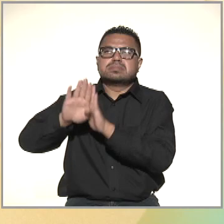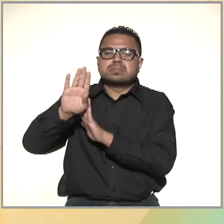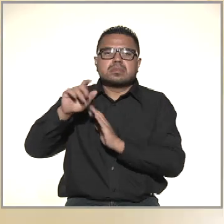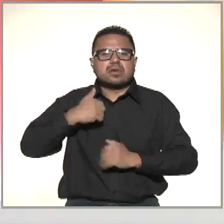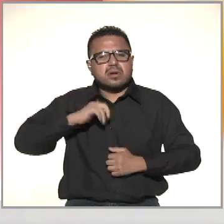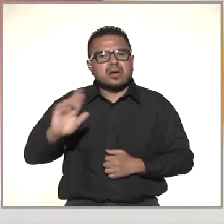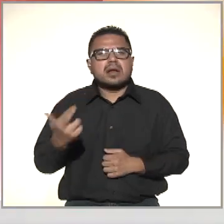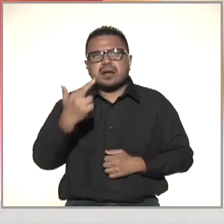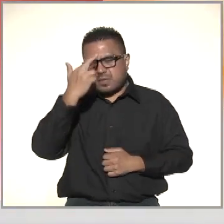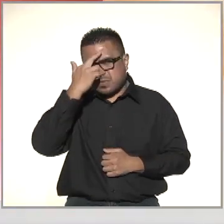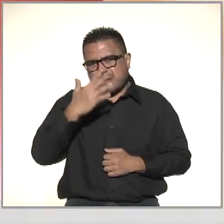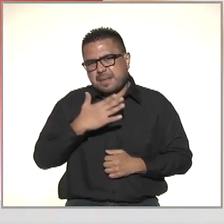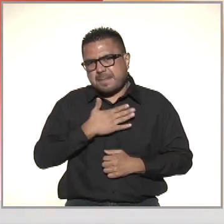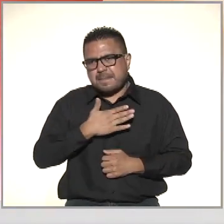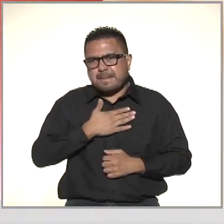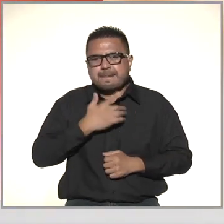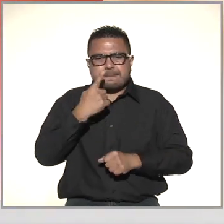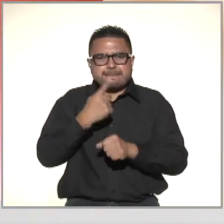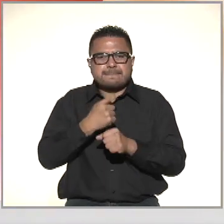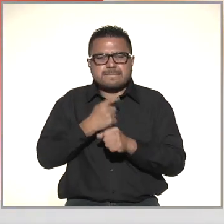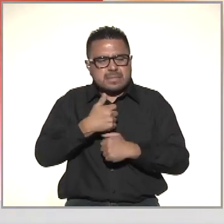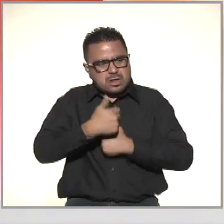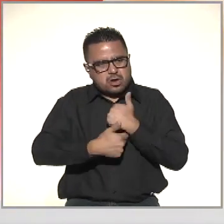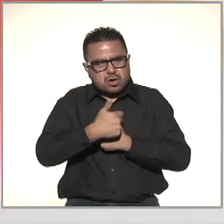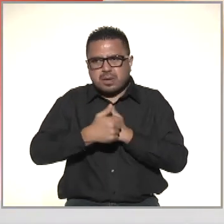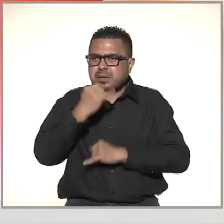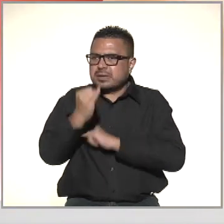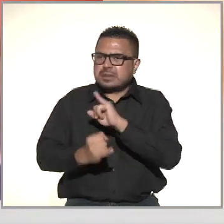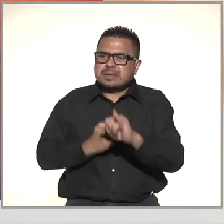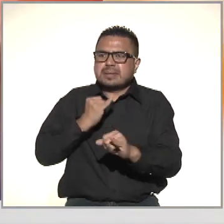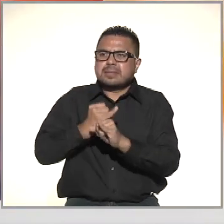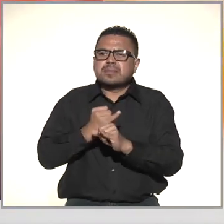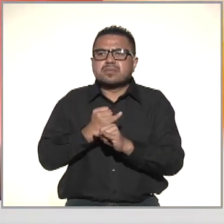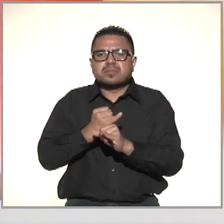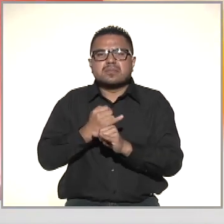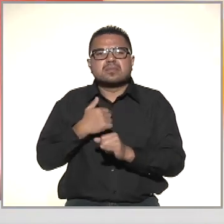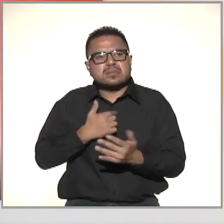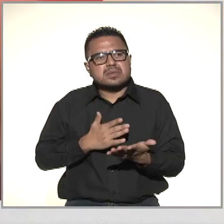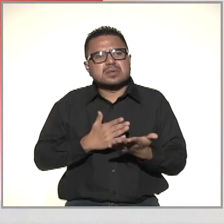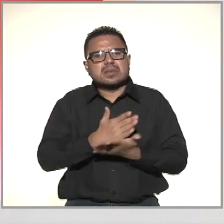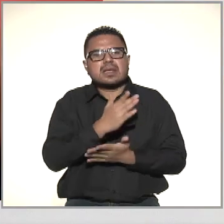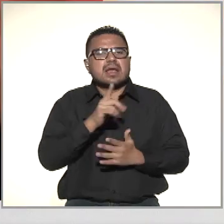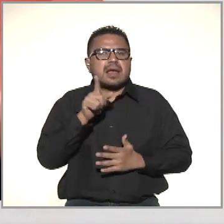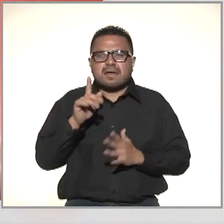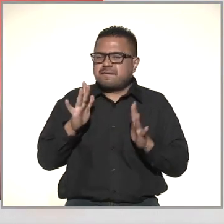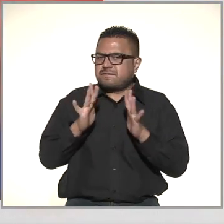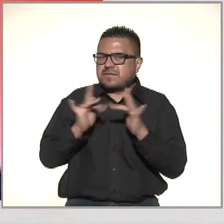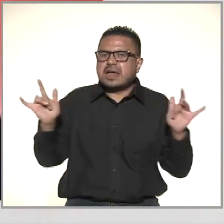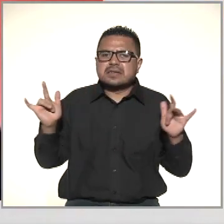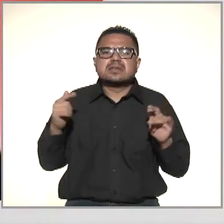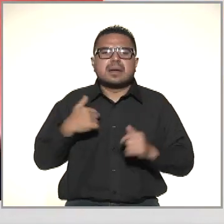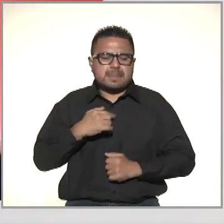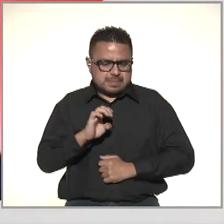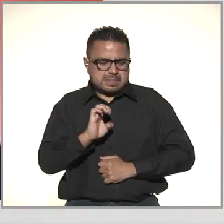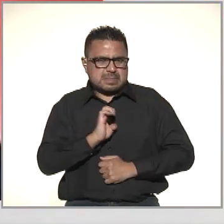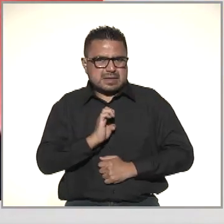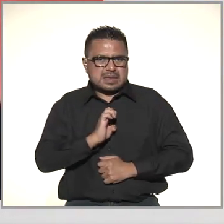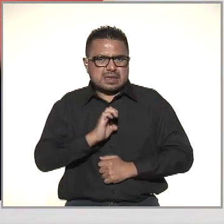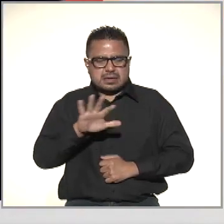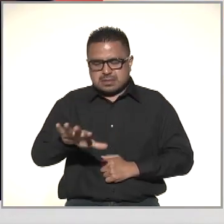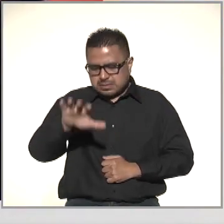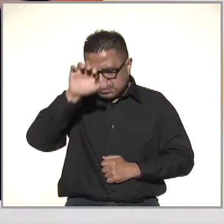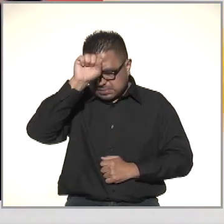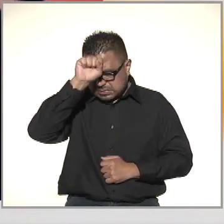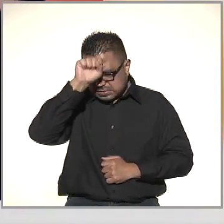recuerdo en mi caso, cuando fue mi primera competencia internacional, estaba en Lyon, en Francia, y mi entrenadora, y lo tengo grabado